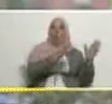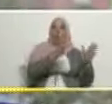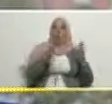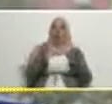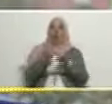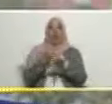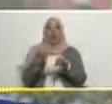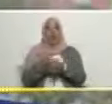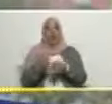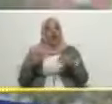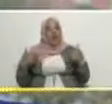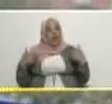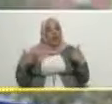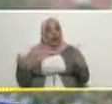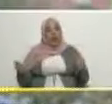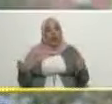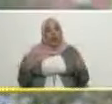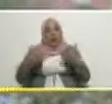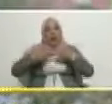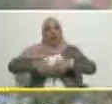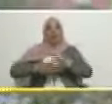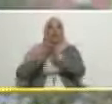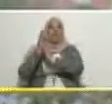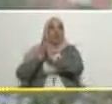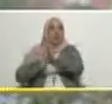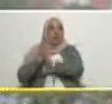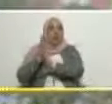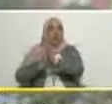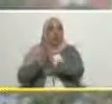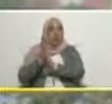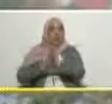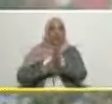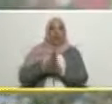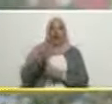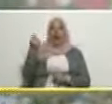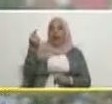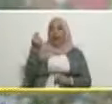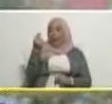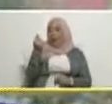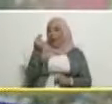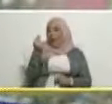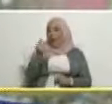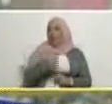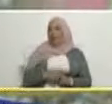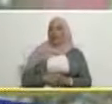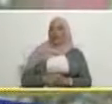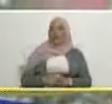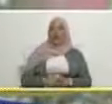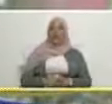trabajo, salud, emprendimiento, Lucas,